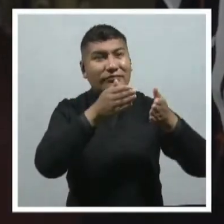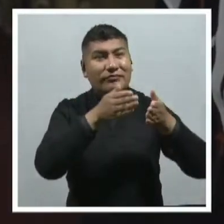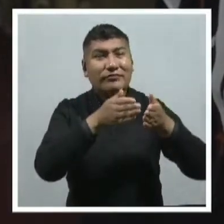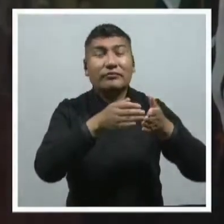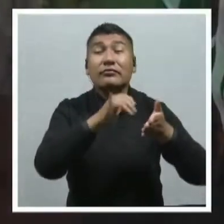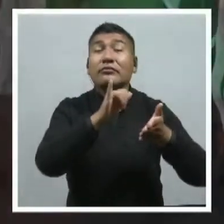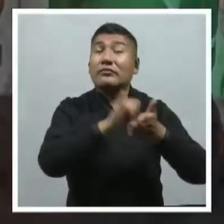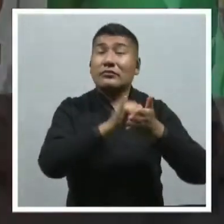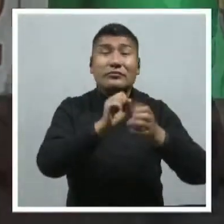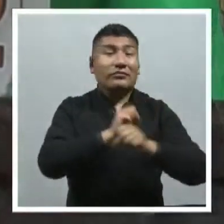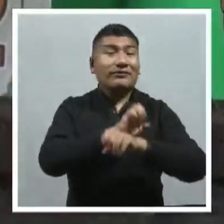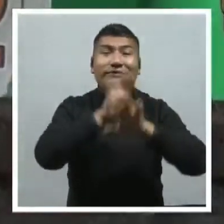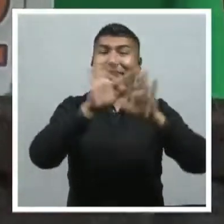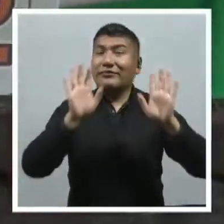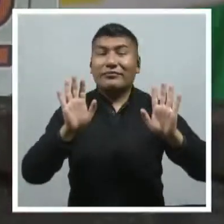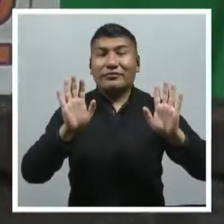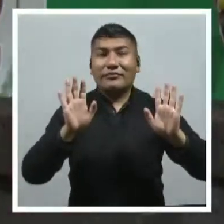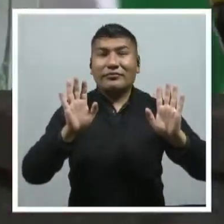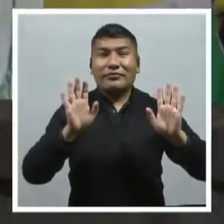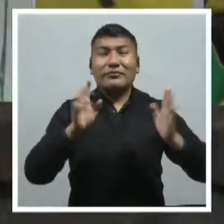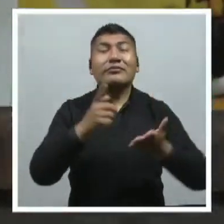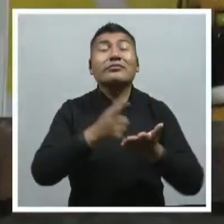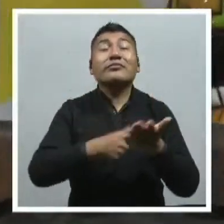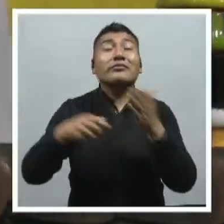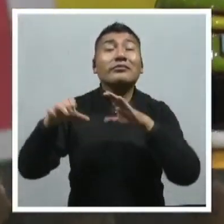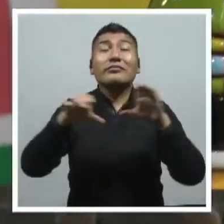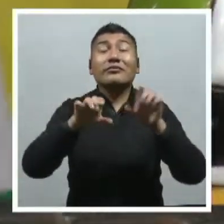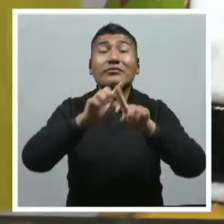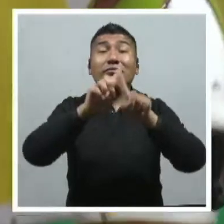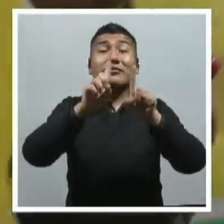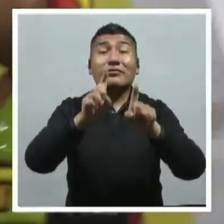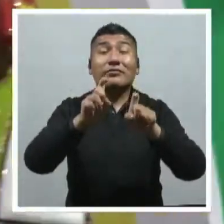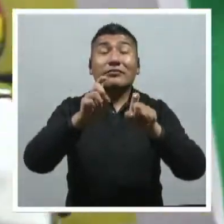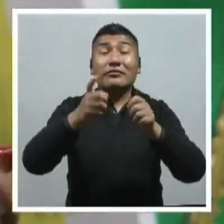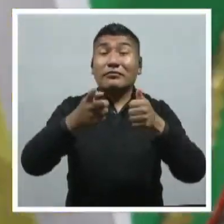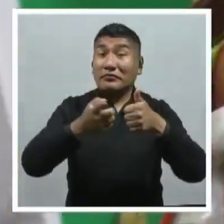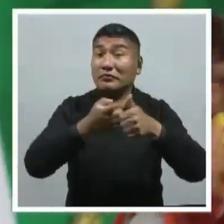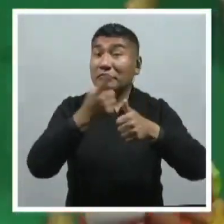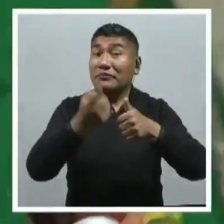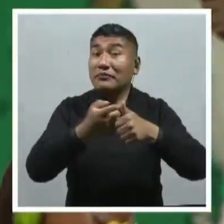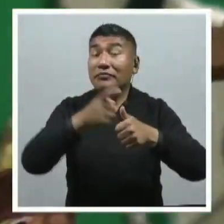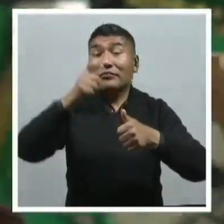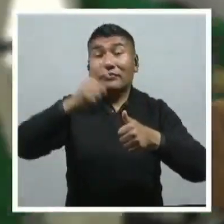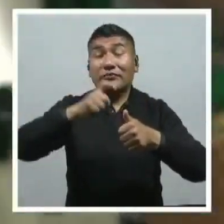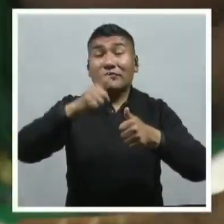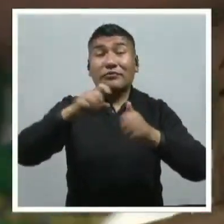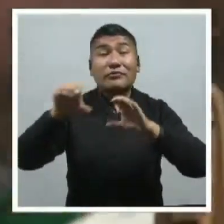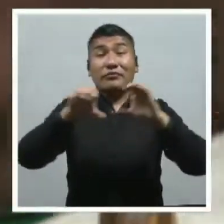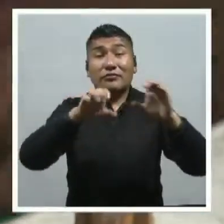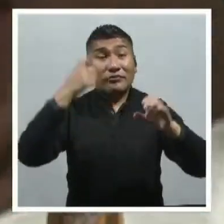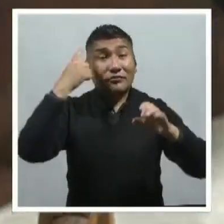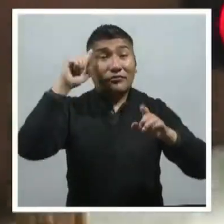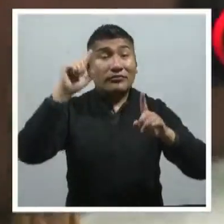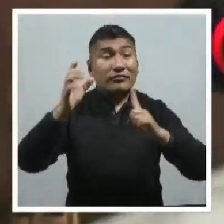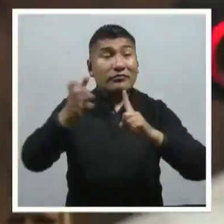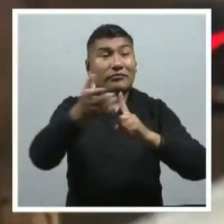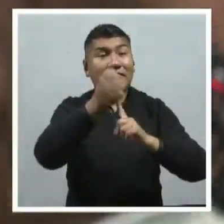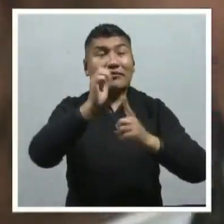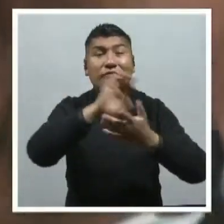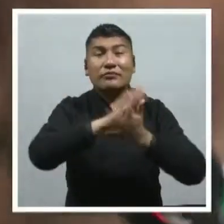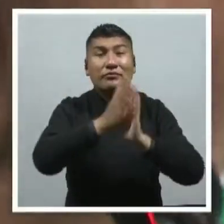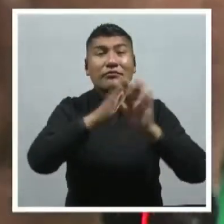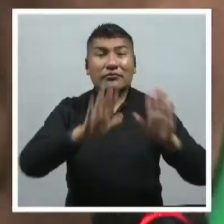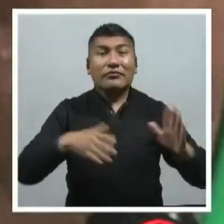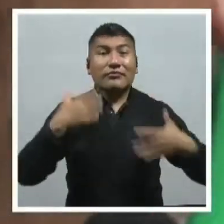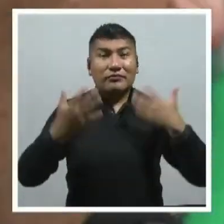Eso es claro. ¿Qué podemos hacer? La primera cosa que tenemos que hacer para alcanzar la paz y la